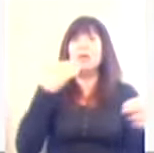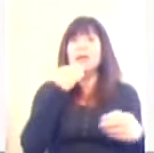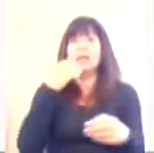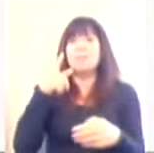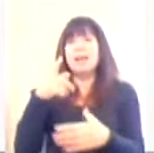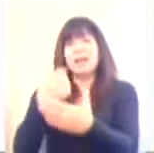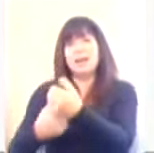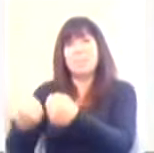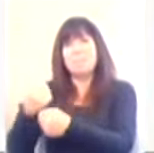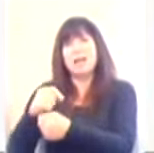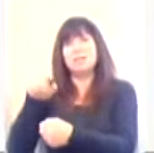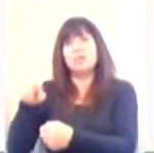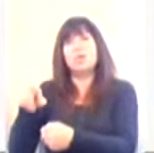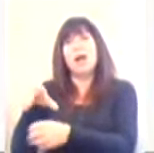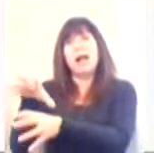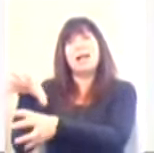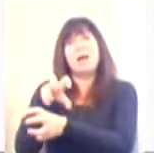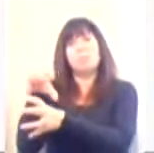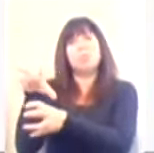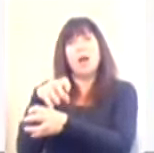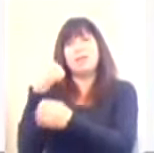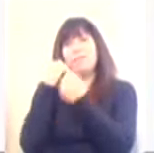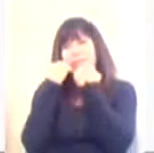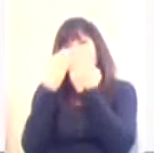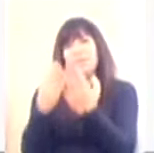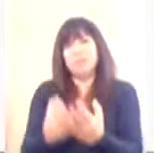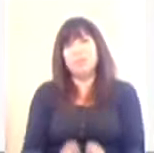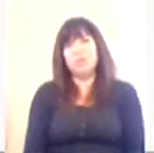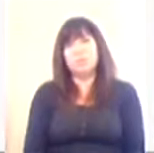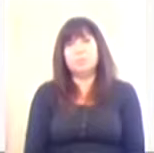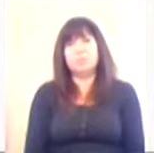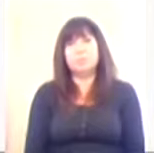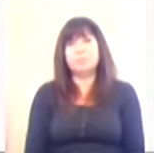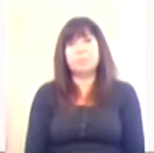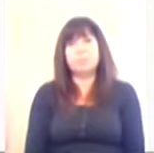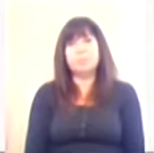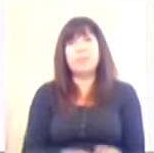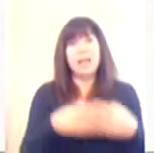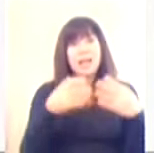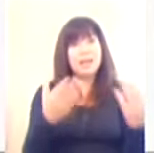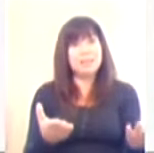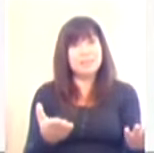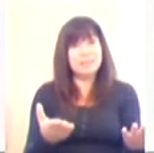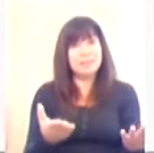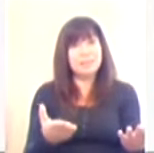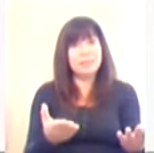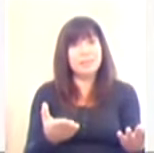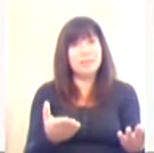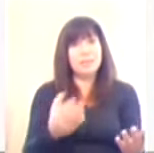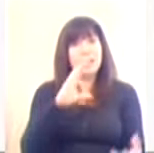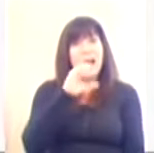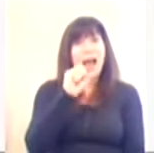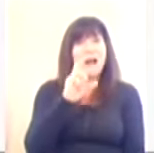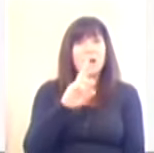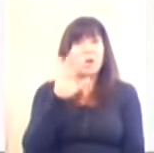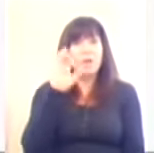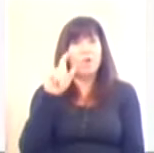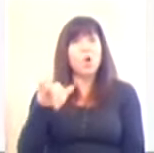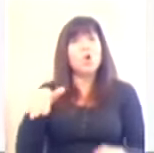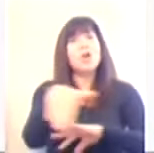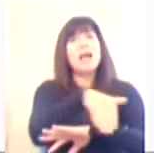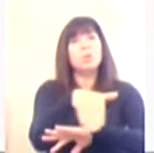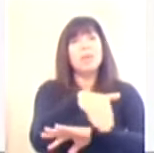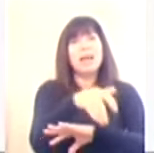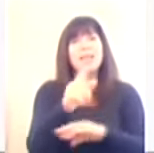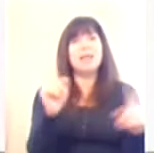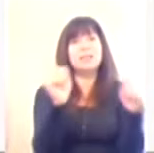estos beneficios que este estudio plantea. Y así llevarnos a que la carbono neutralidad en síntesis